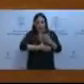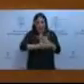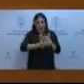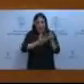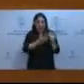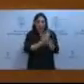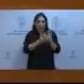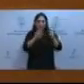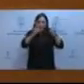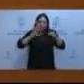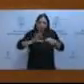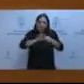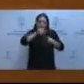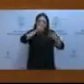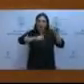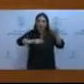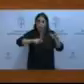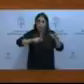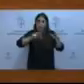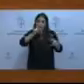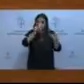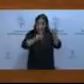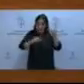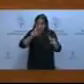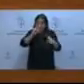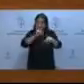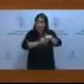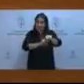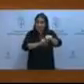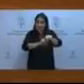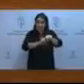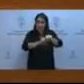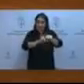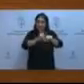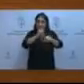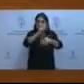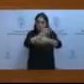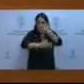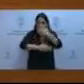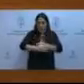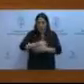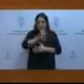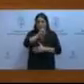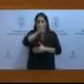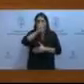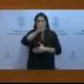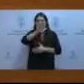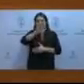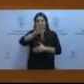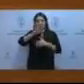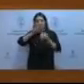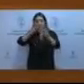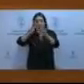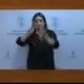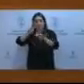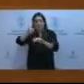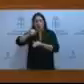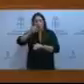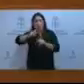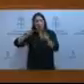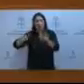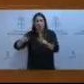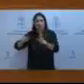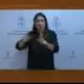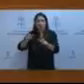personas con discapacidad, en concreto de 105.657 personas que en Asturias tienen algún tipo de